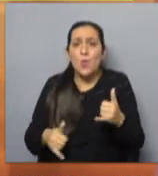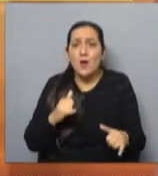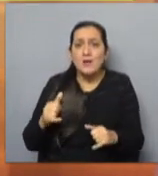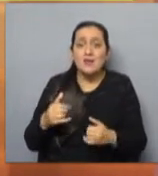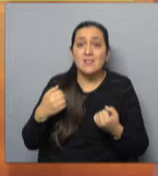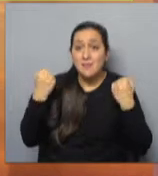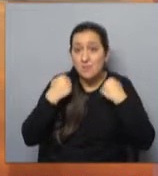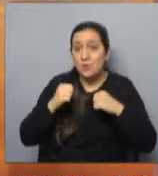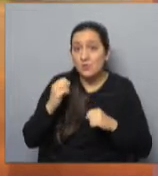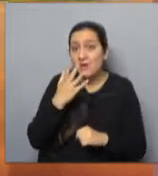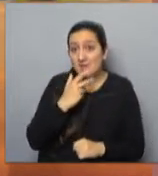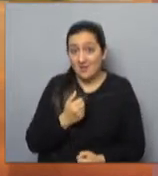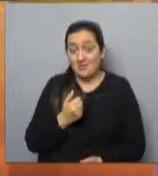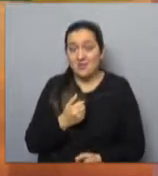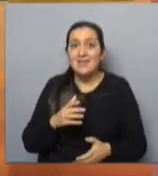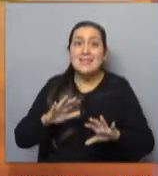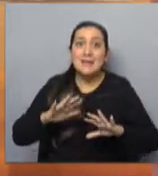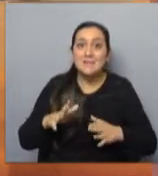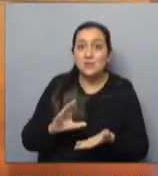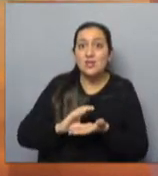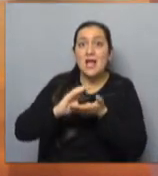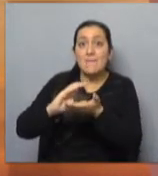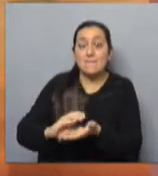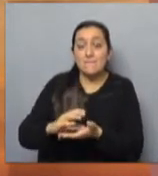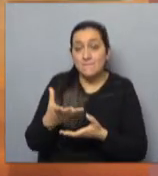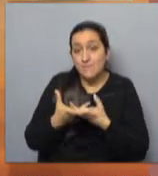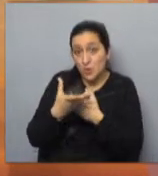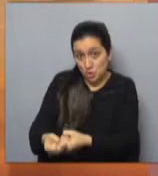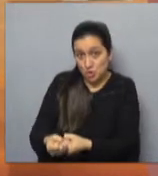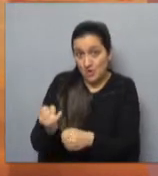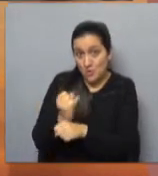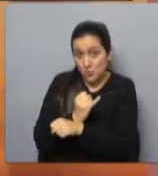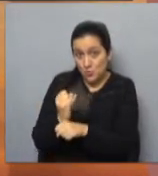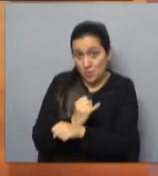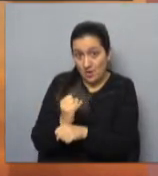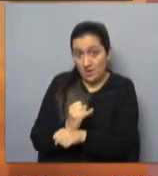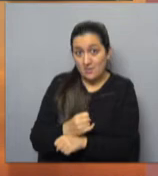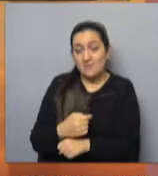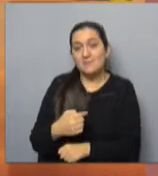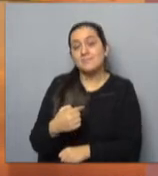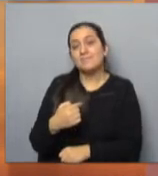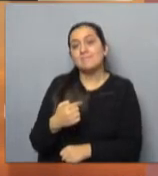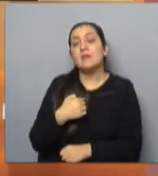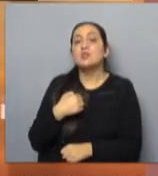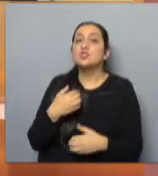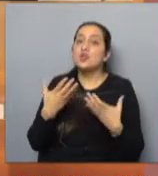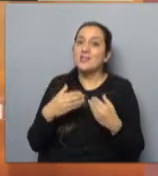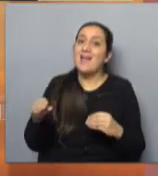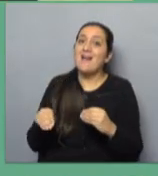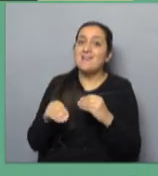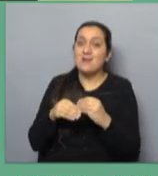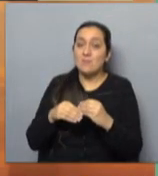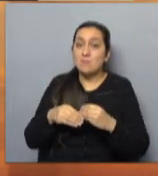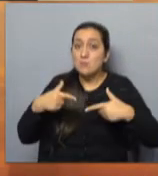antes no lo tenía qué pasa con los apoyos institucionales por ejemplo bueno pues si yo quería agregar que por suerte